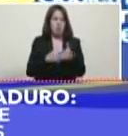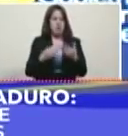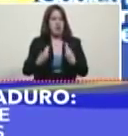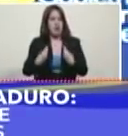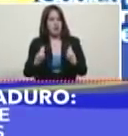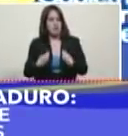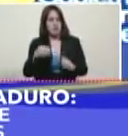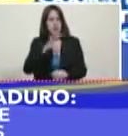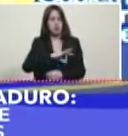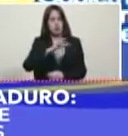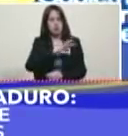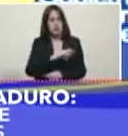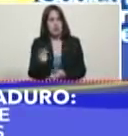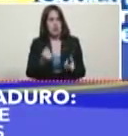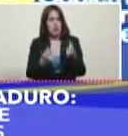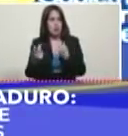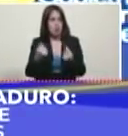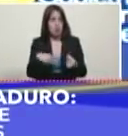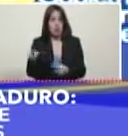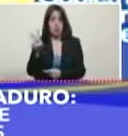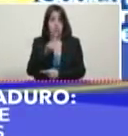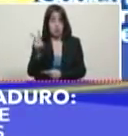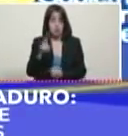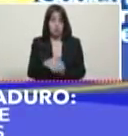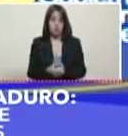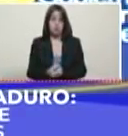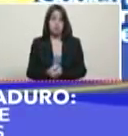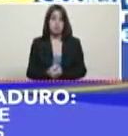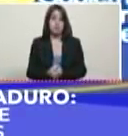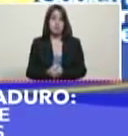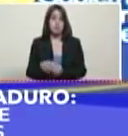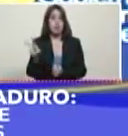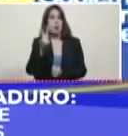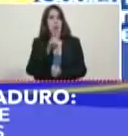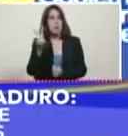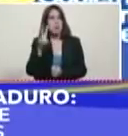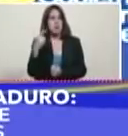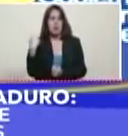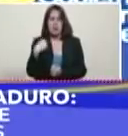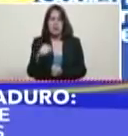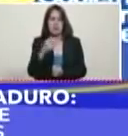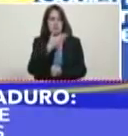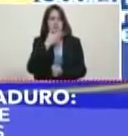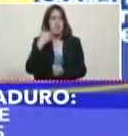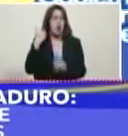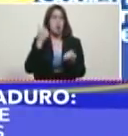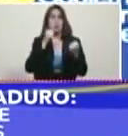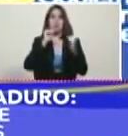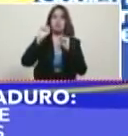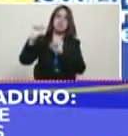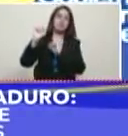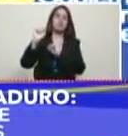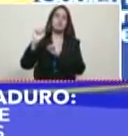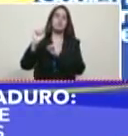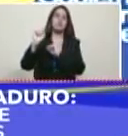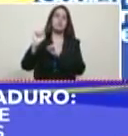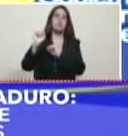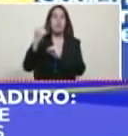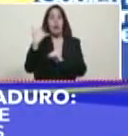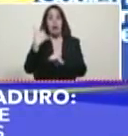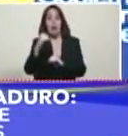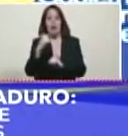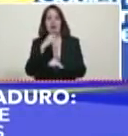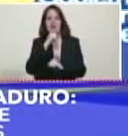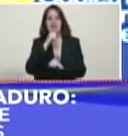económica, Venezuela tiene su mejor ejército, su mejor defensor en sus científicos, en